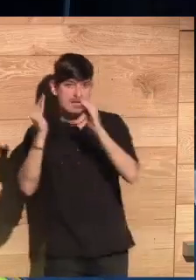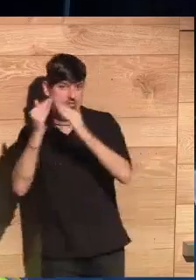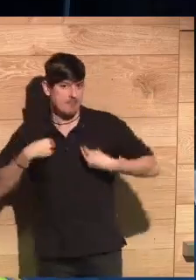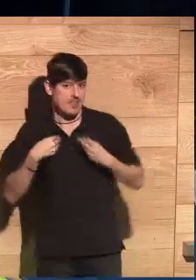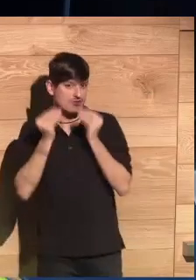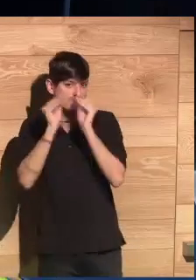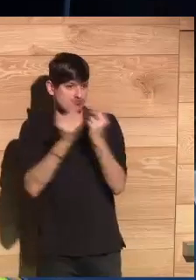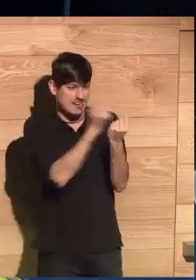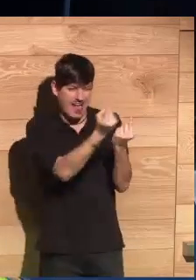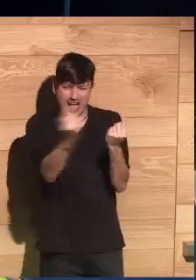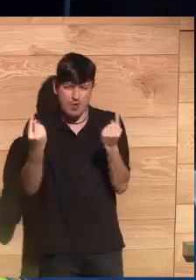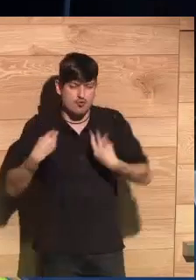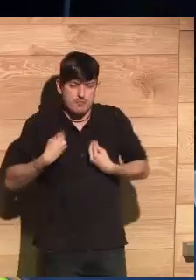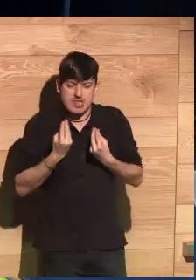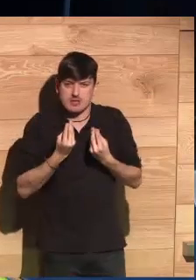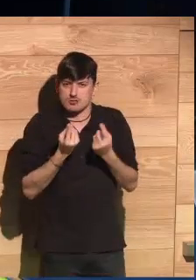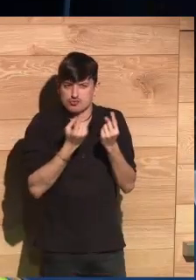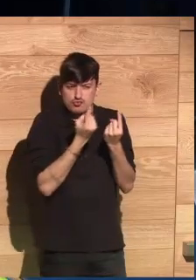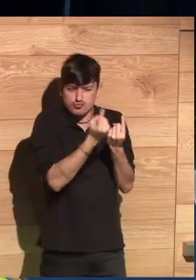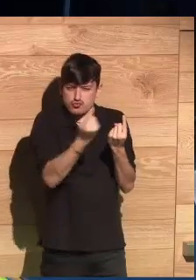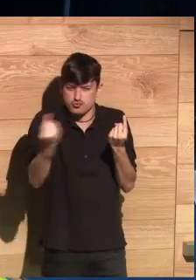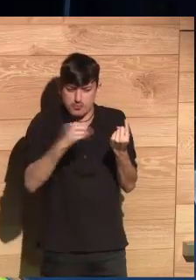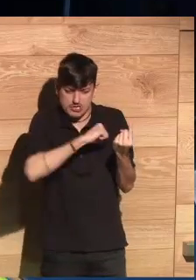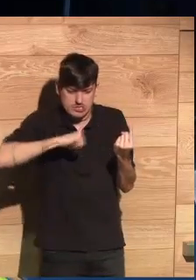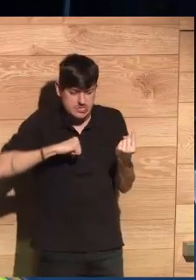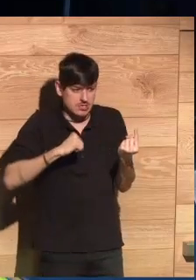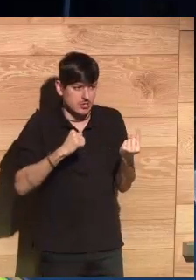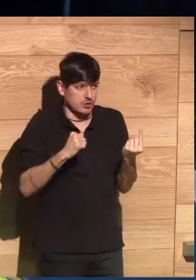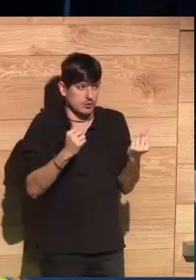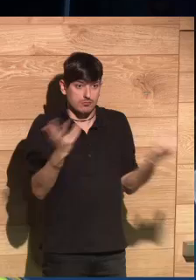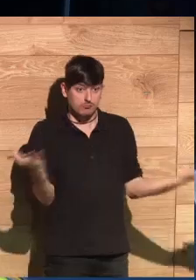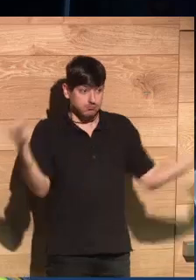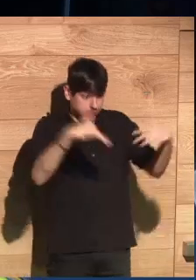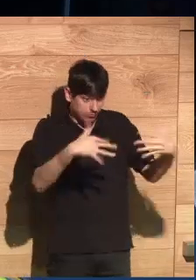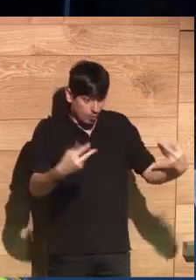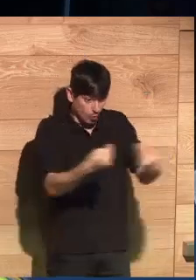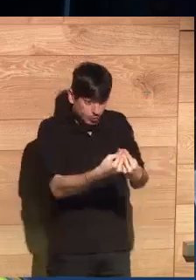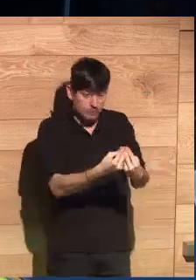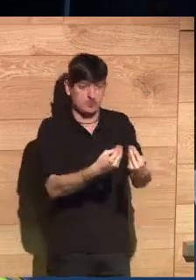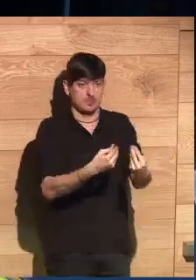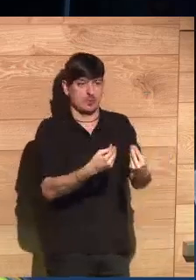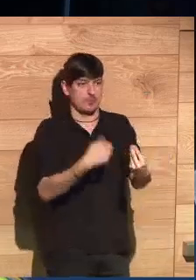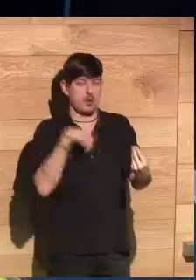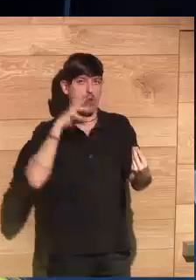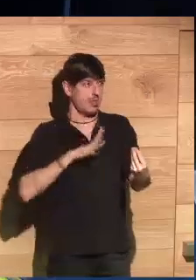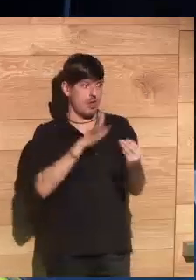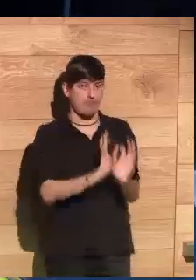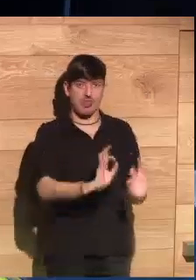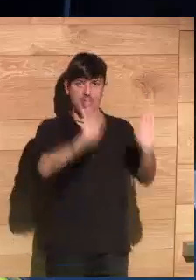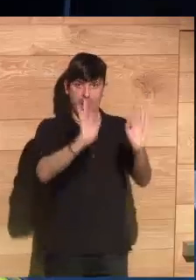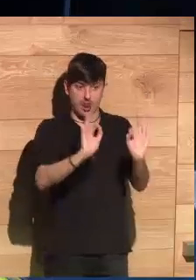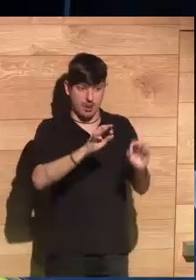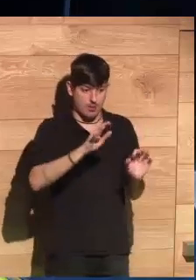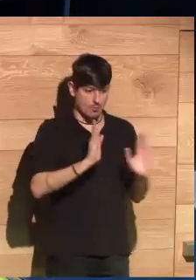esa sensación de estar todos juntos, esa sensación me interesa muchísimo, me parece muy literaria, me parece muy especial ese momento en el que